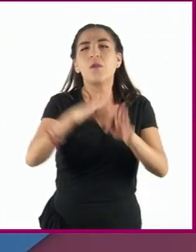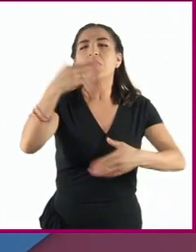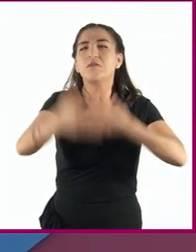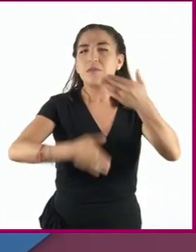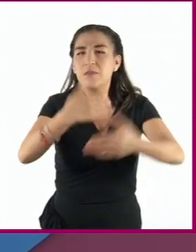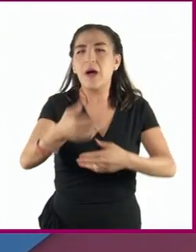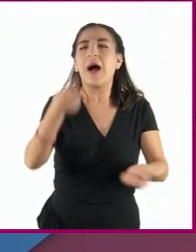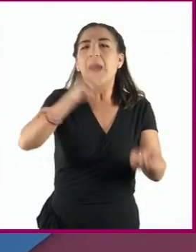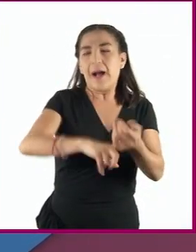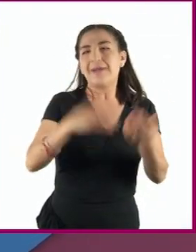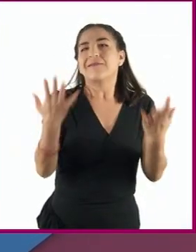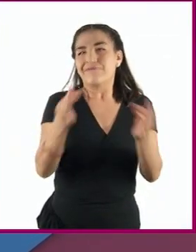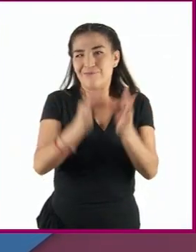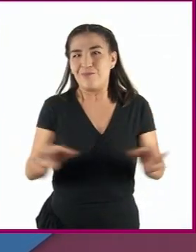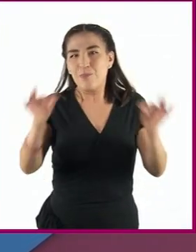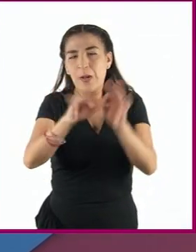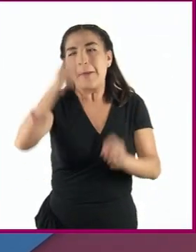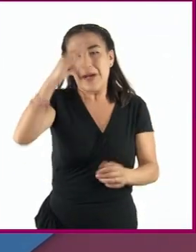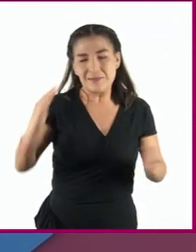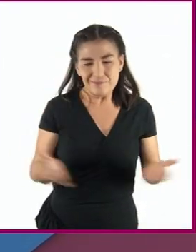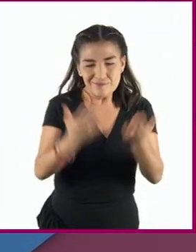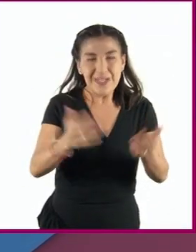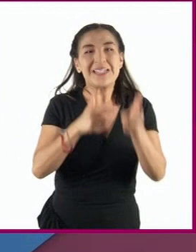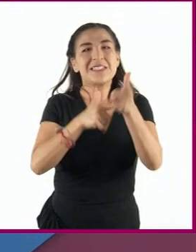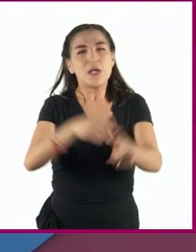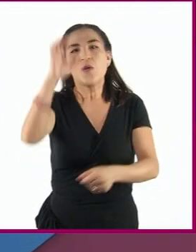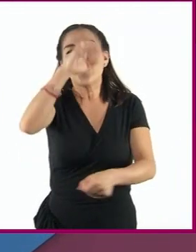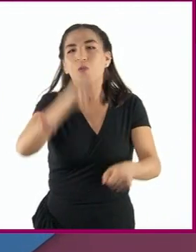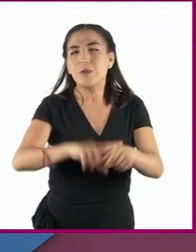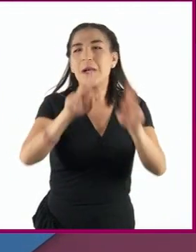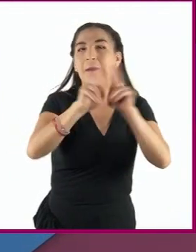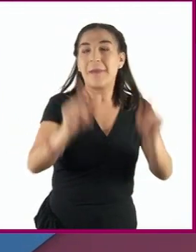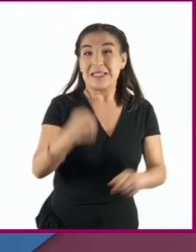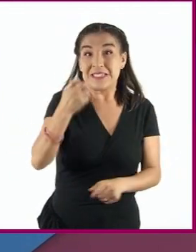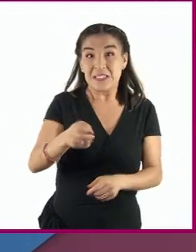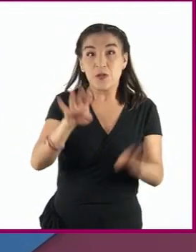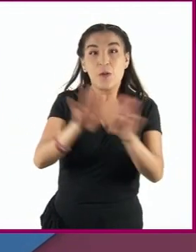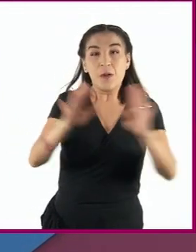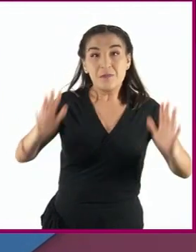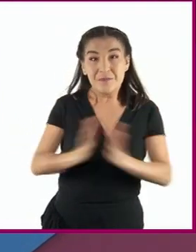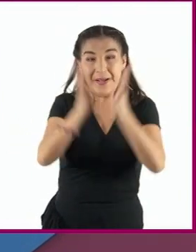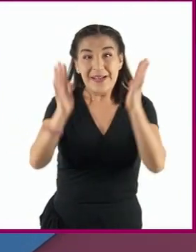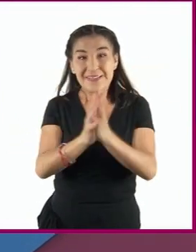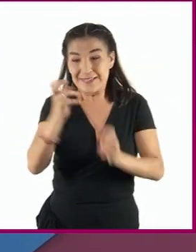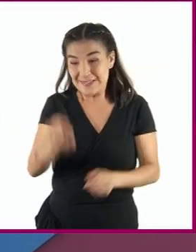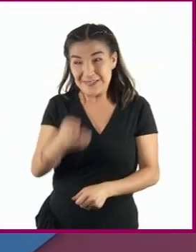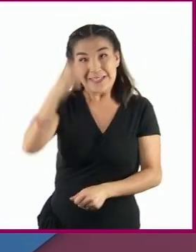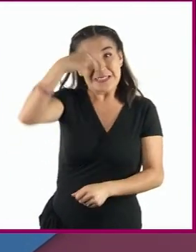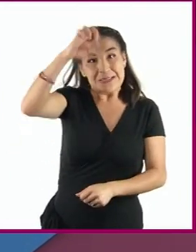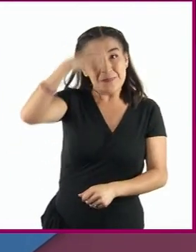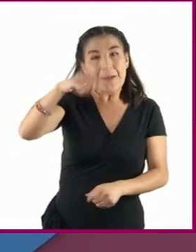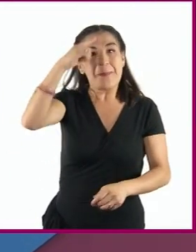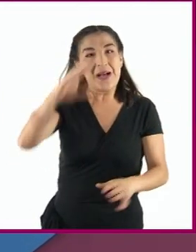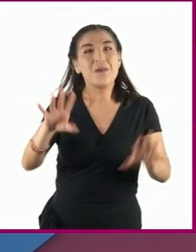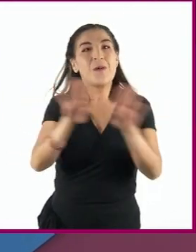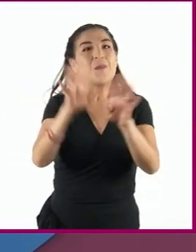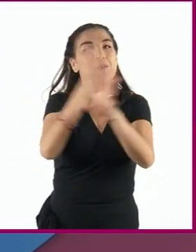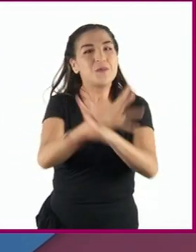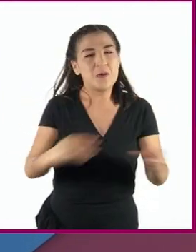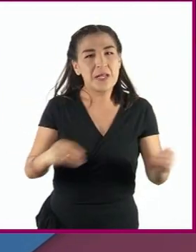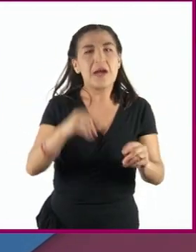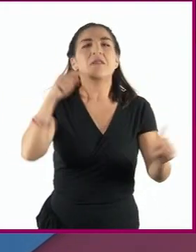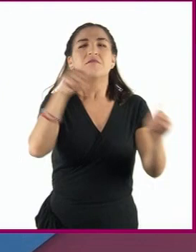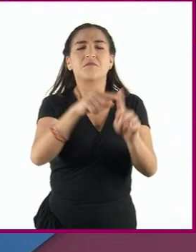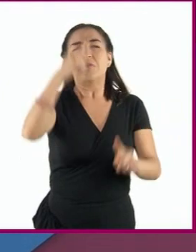que son importantes en la cultura de paz, ya que al participar en una experiencia de este tipo, pueden enfocar su energía en resolver